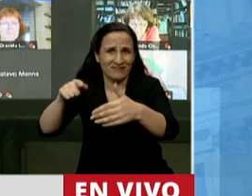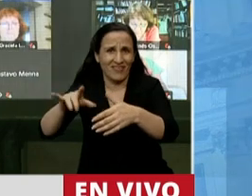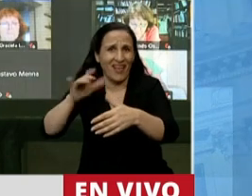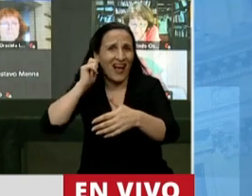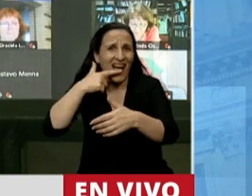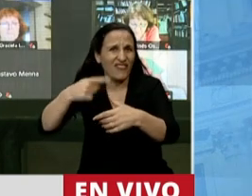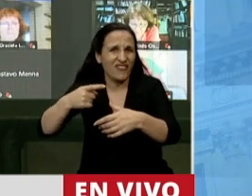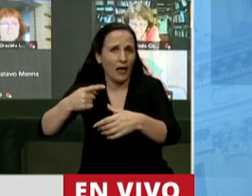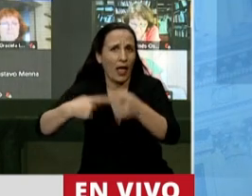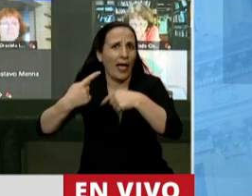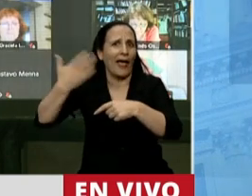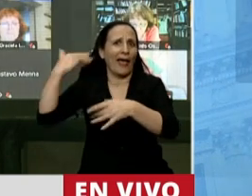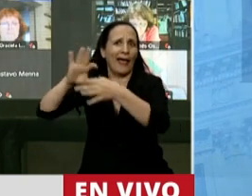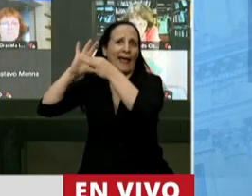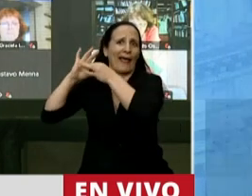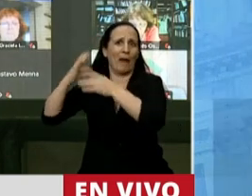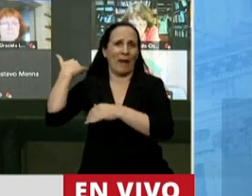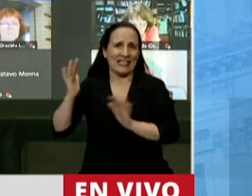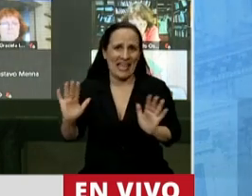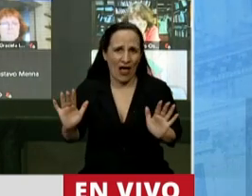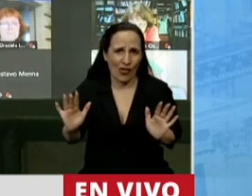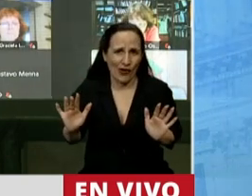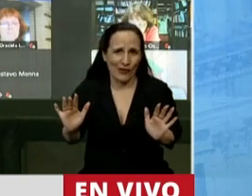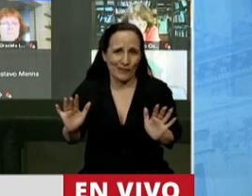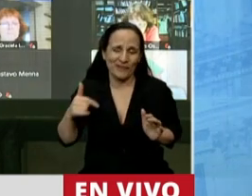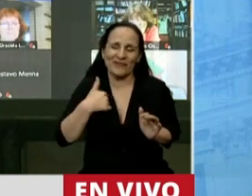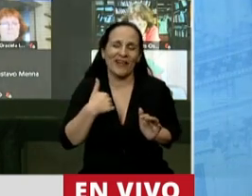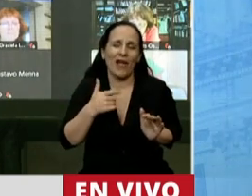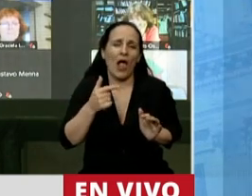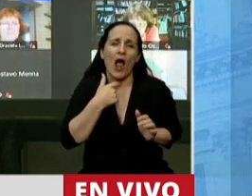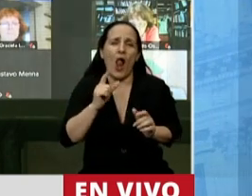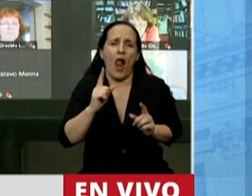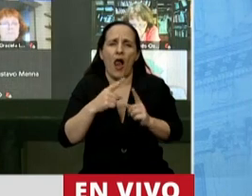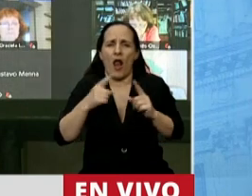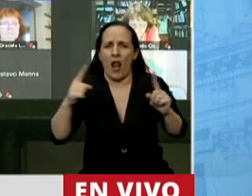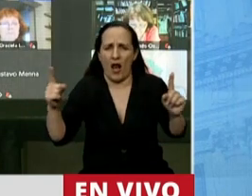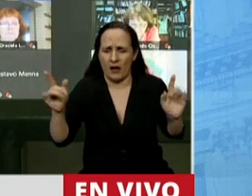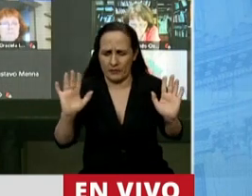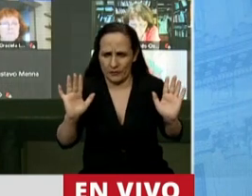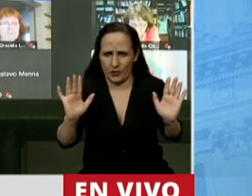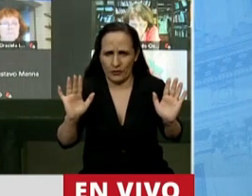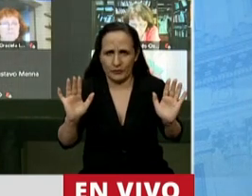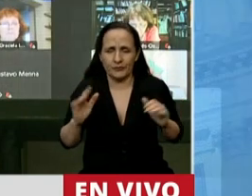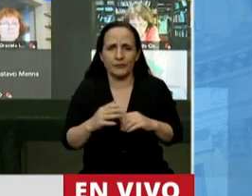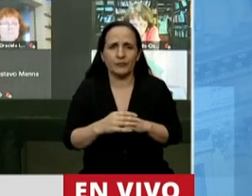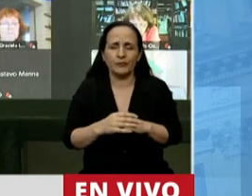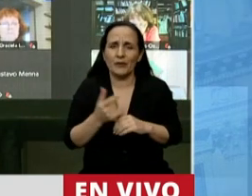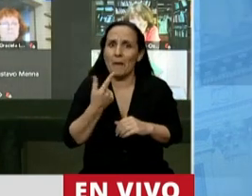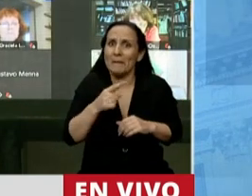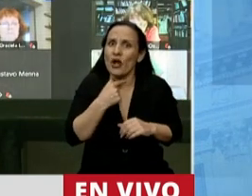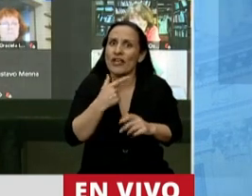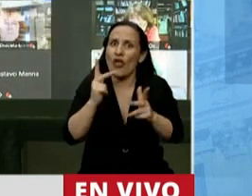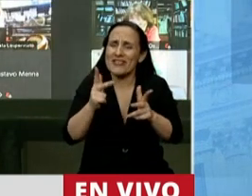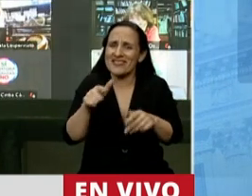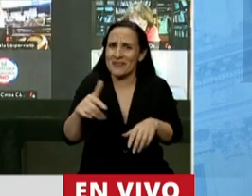yo para terminar y no extenderme, quiero decirle que Argentina no está destinada